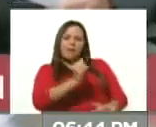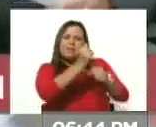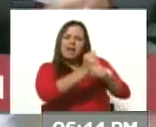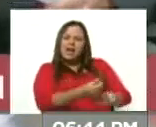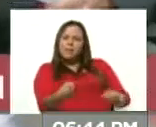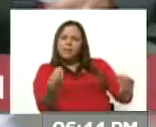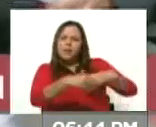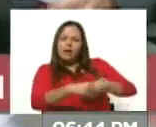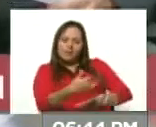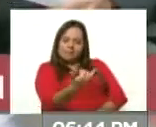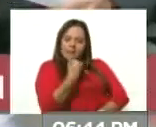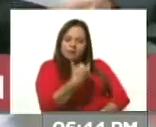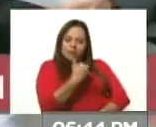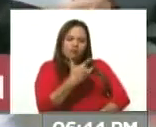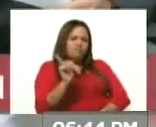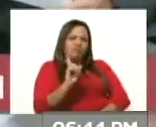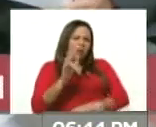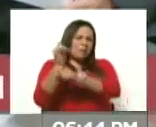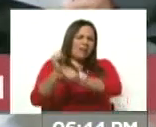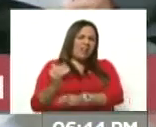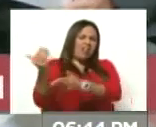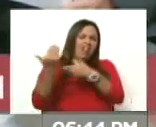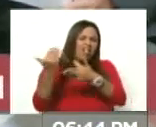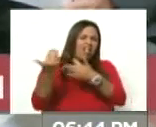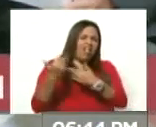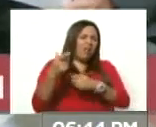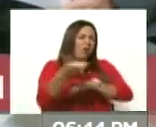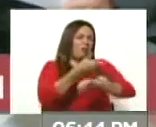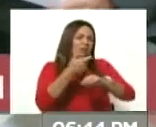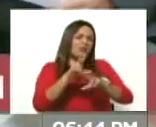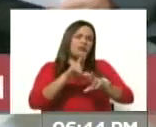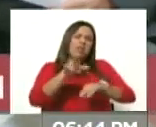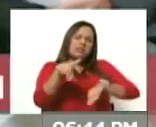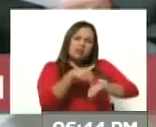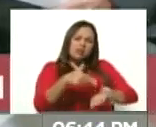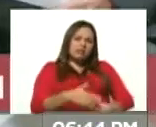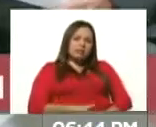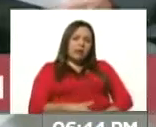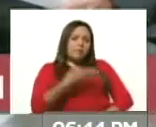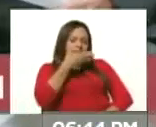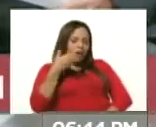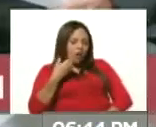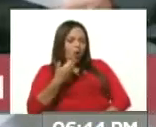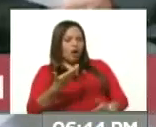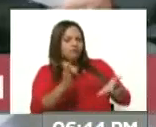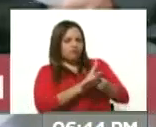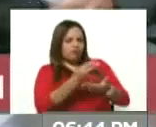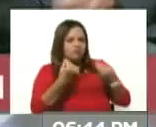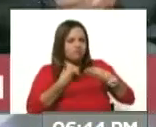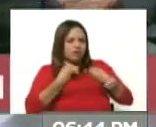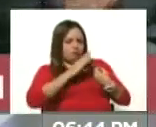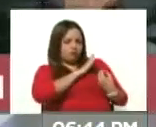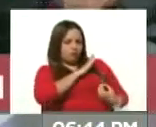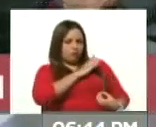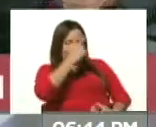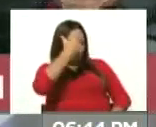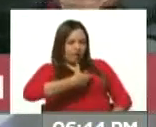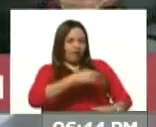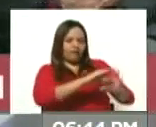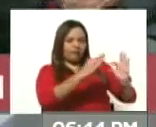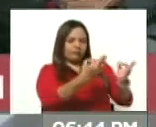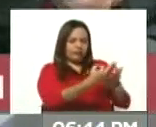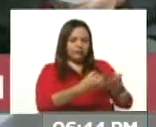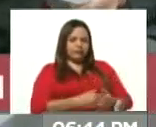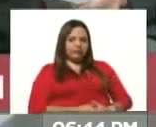del mismo que de lo que puede hacer el gobierno nacional para mejorar su situación económica personal y familiar